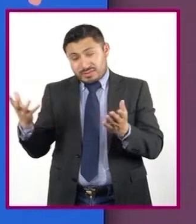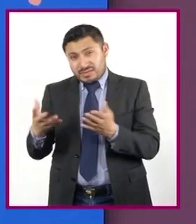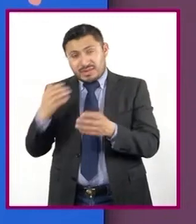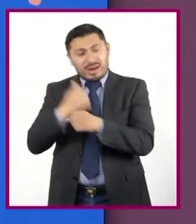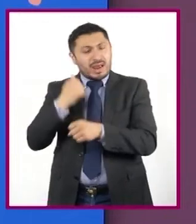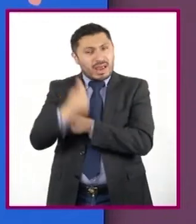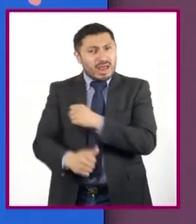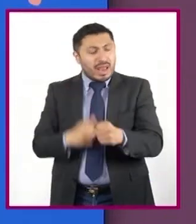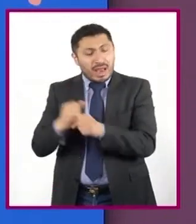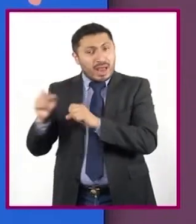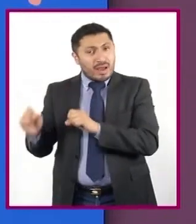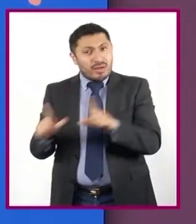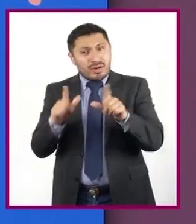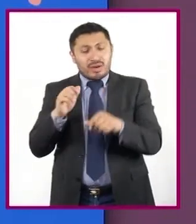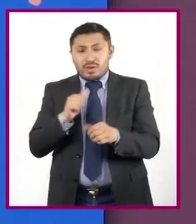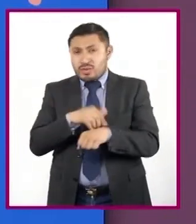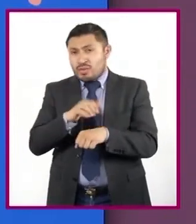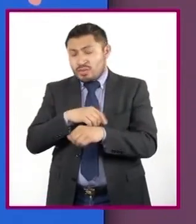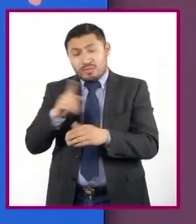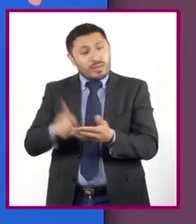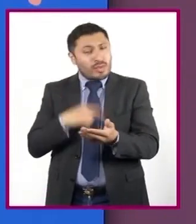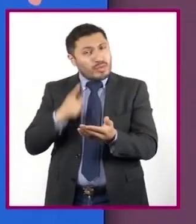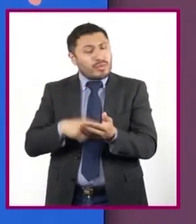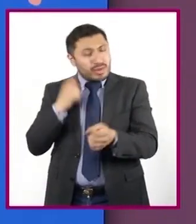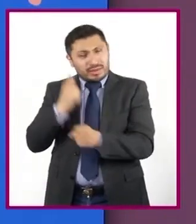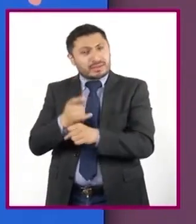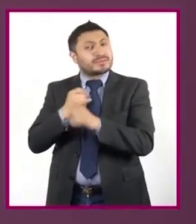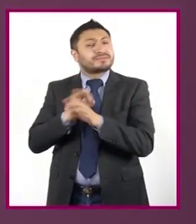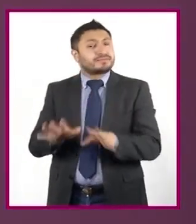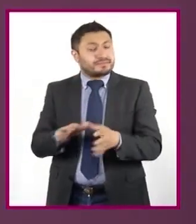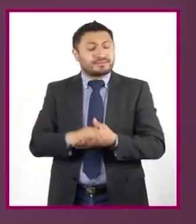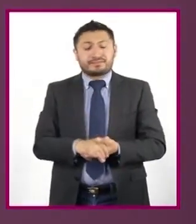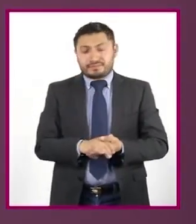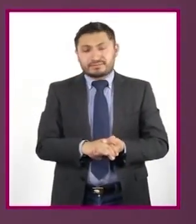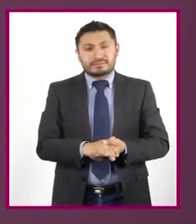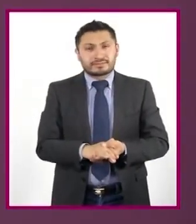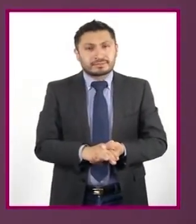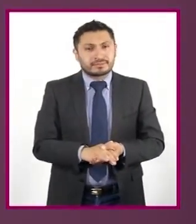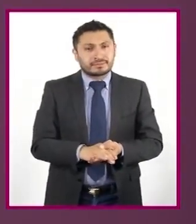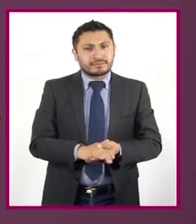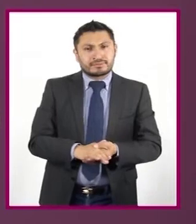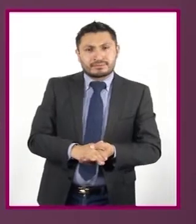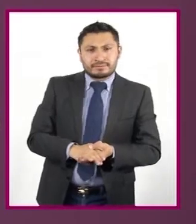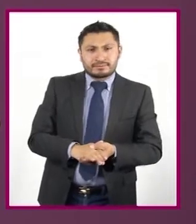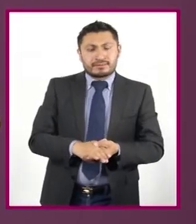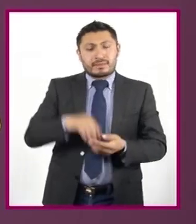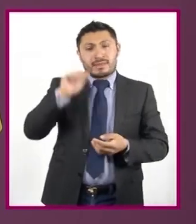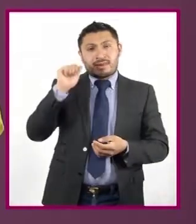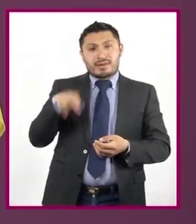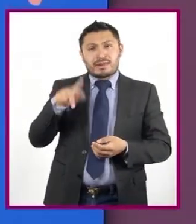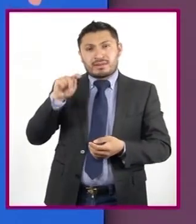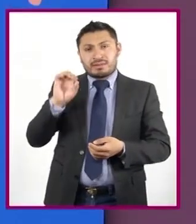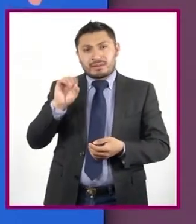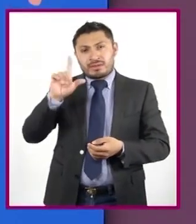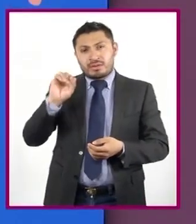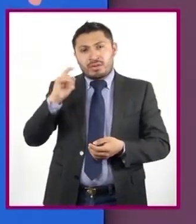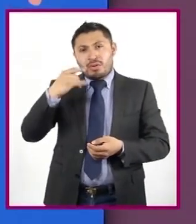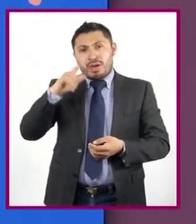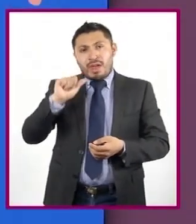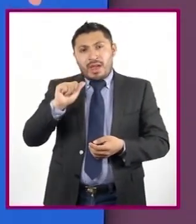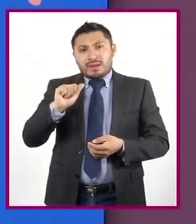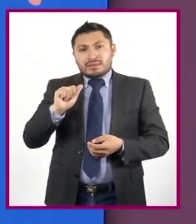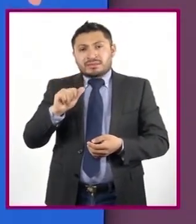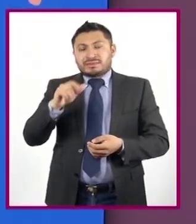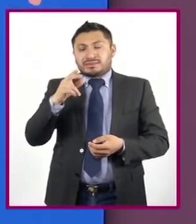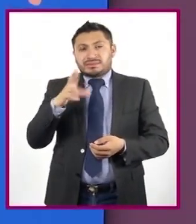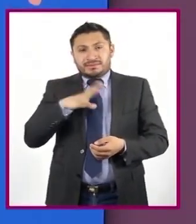publicó y el número de página en donde se obtuvo la información. En las antologías, las citas suelen aparecer